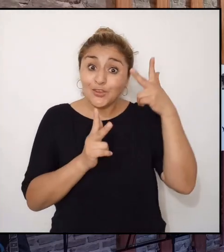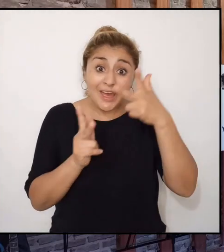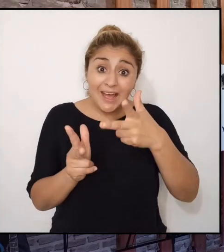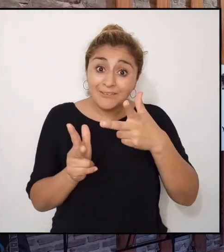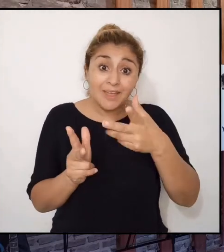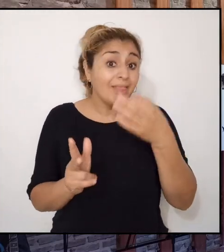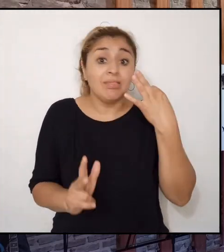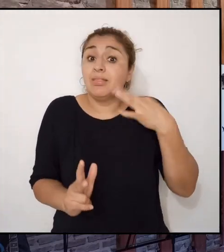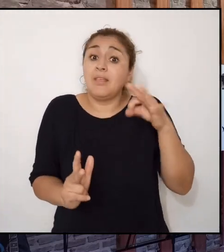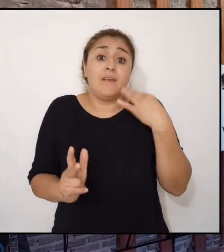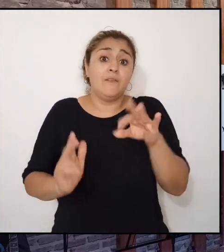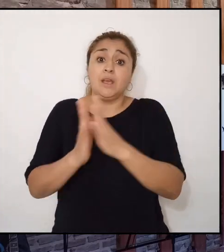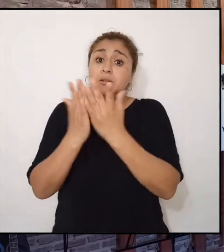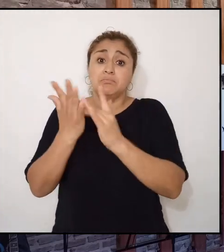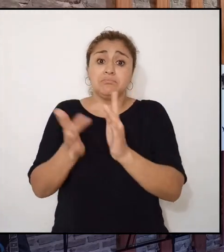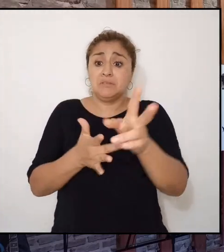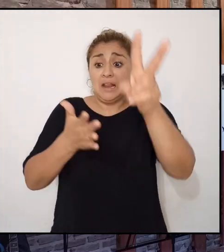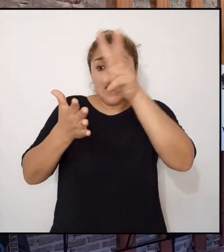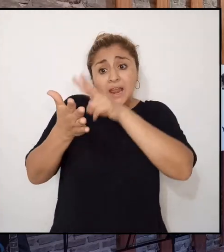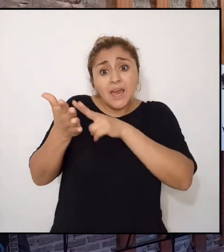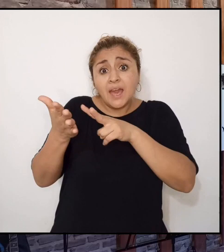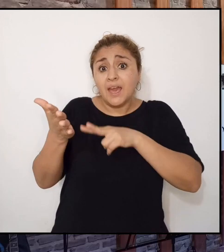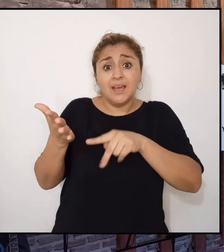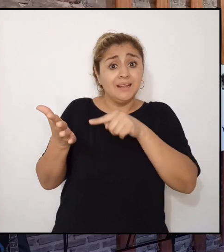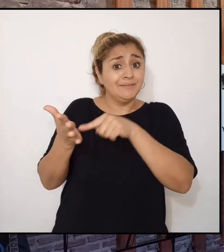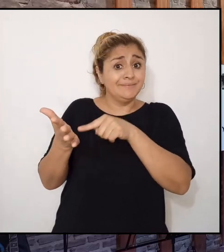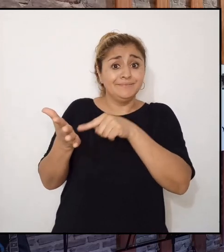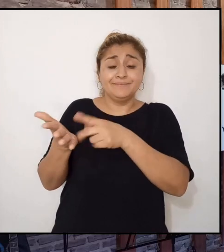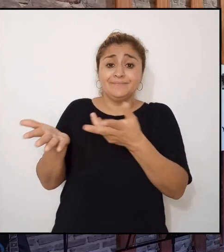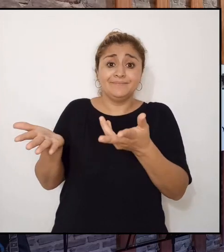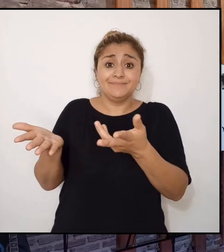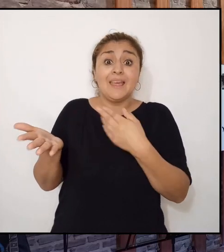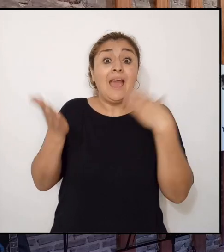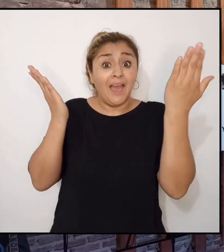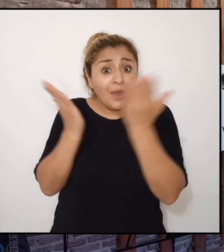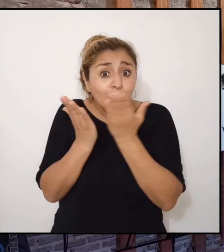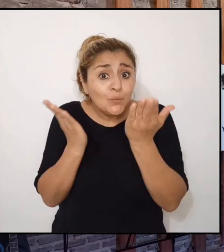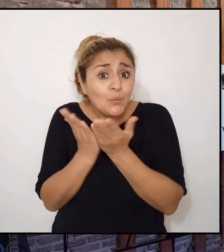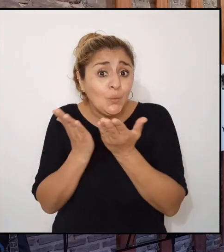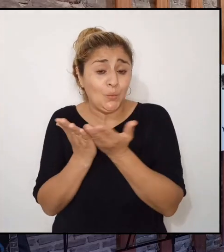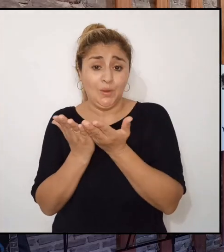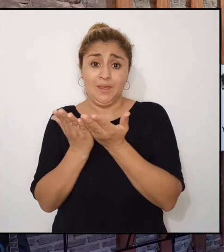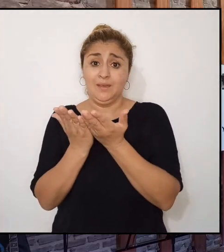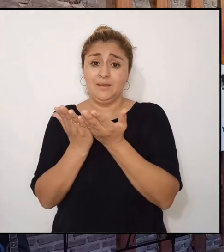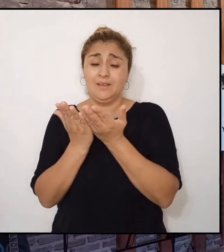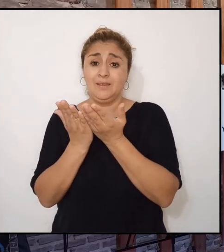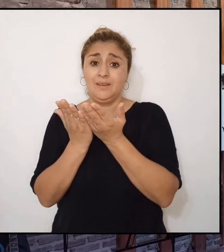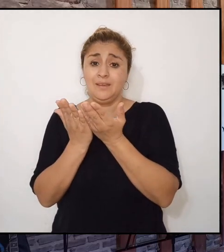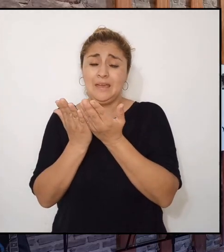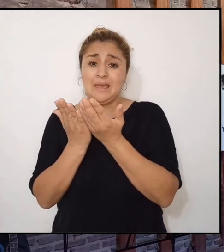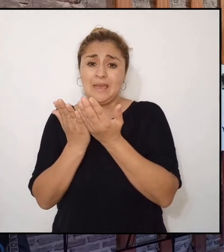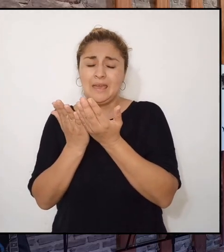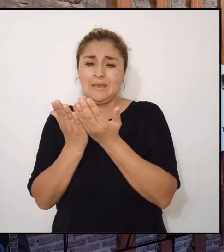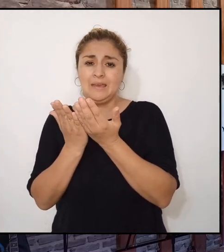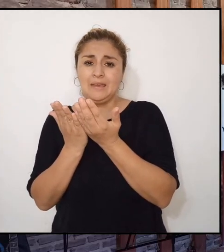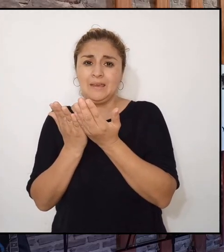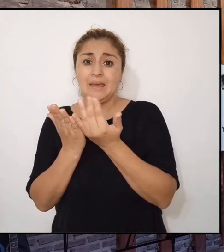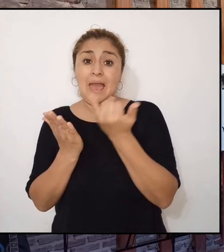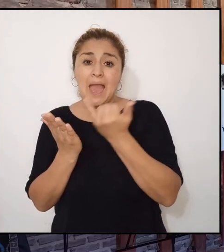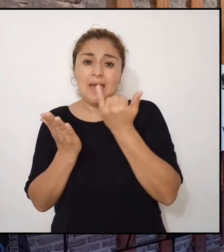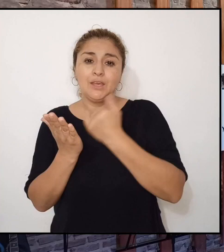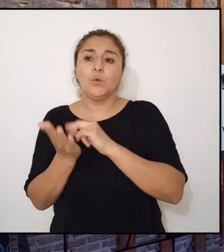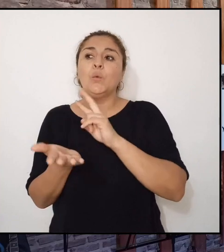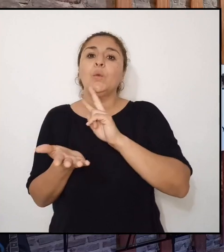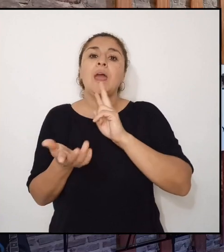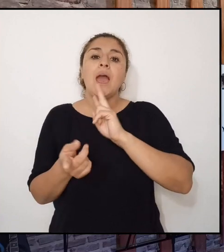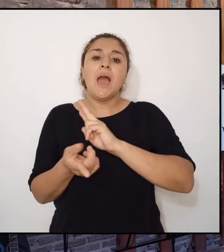no así nomás. Voy a agregar, estudie la Biblia. En la versión de 1960,